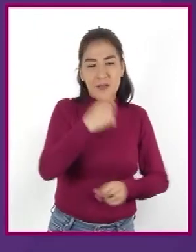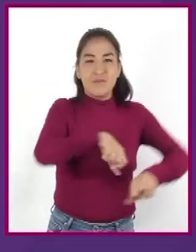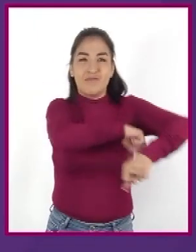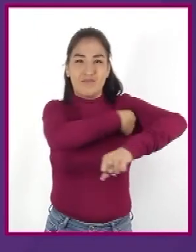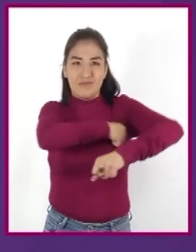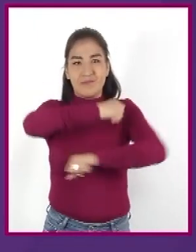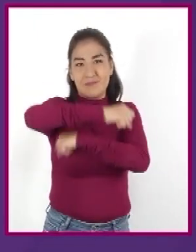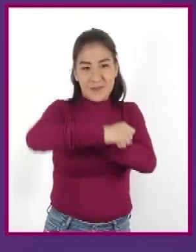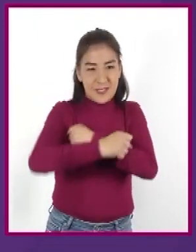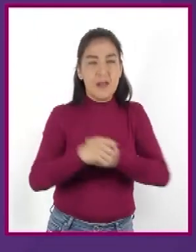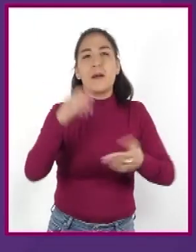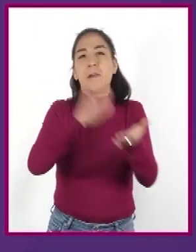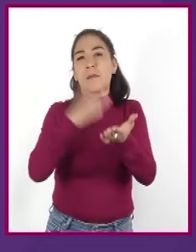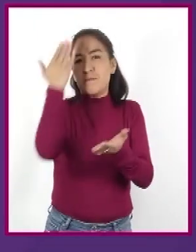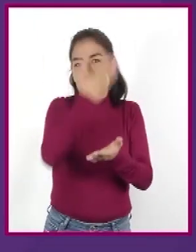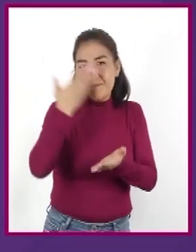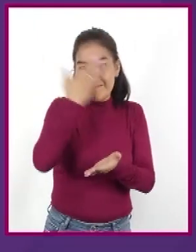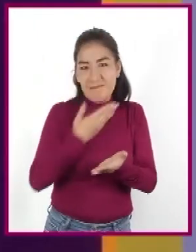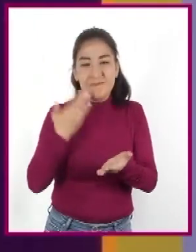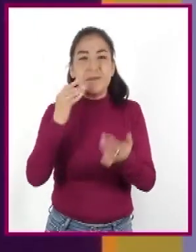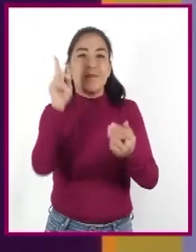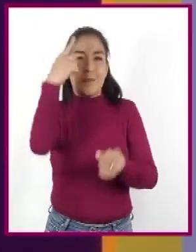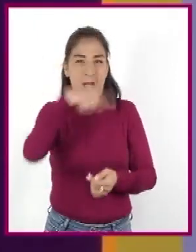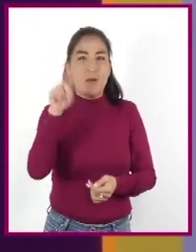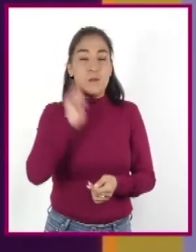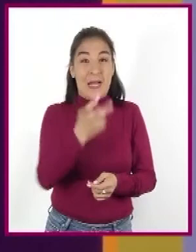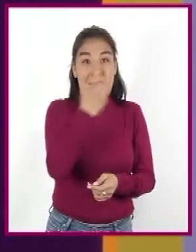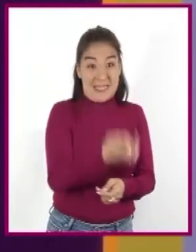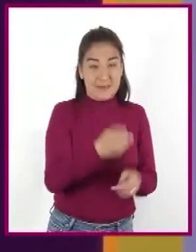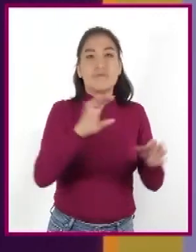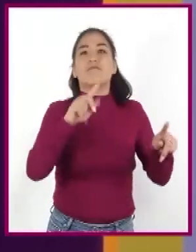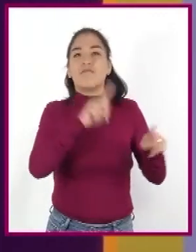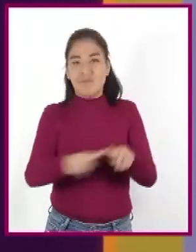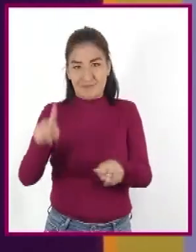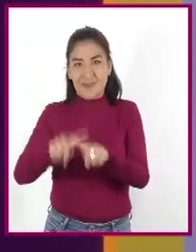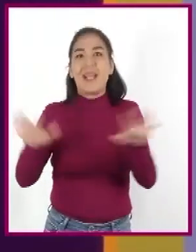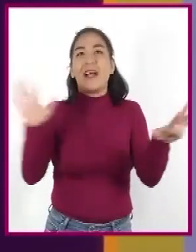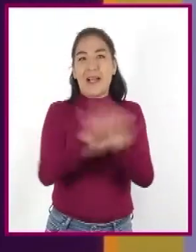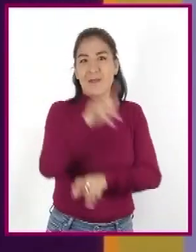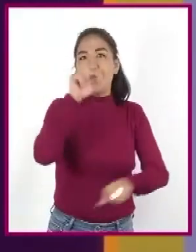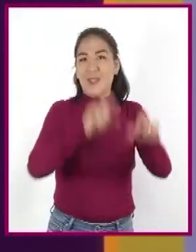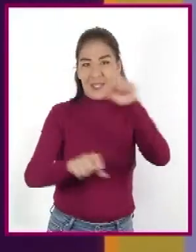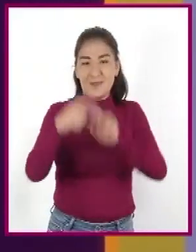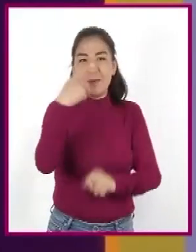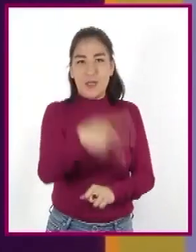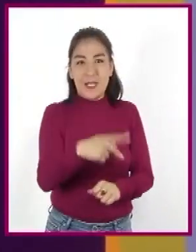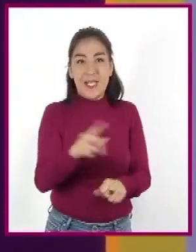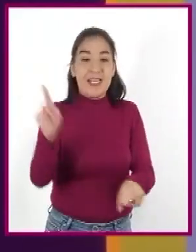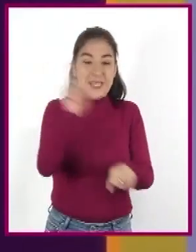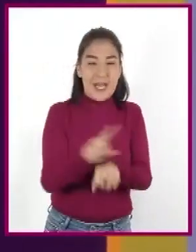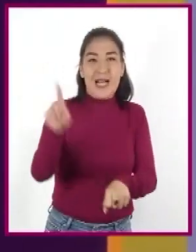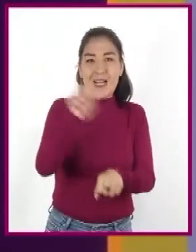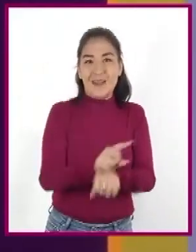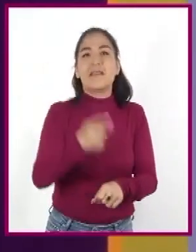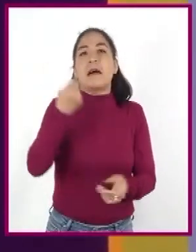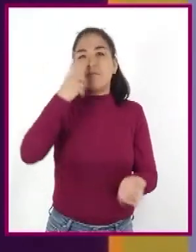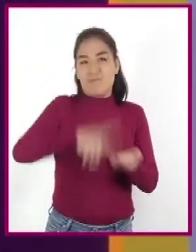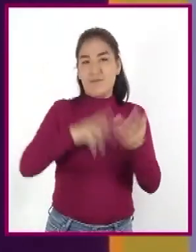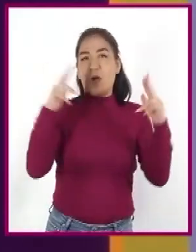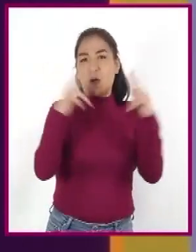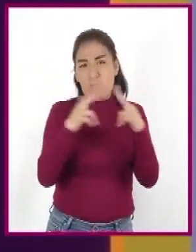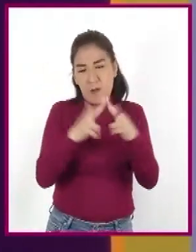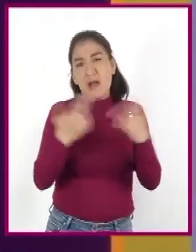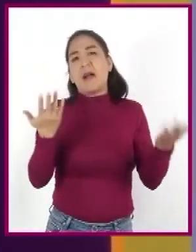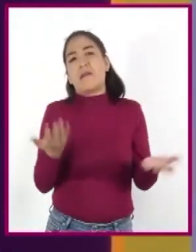desodorantes, cosméticos y maquillaje. Estos son ejemplos de cambios químicos que ocurren cada día en nuestro hogar, trabajo o